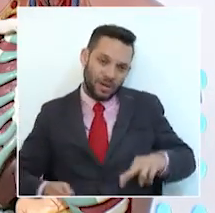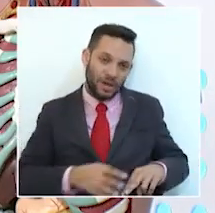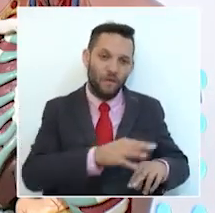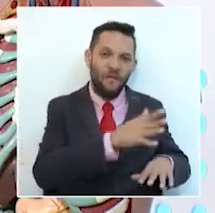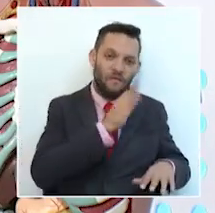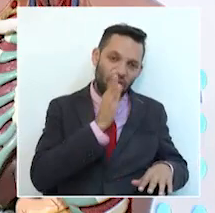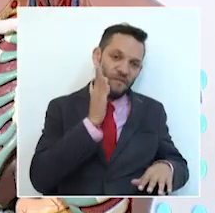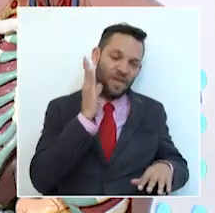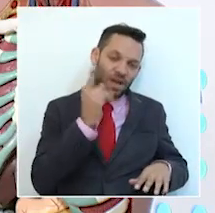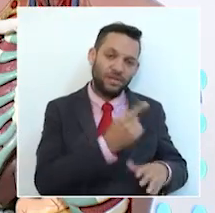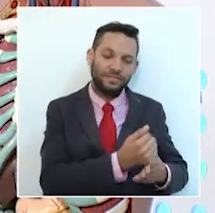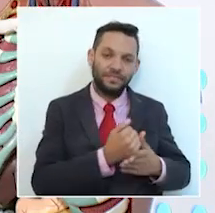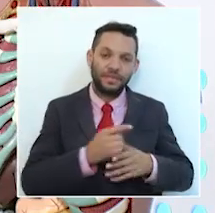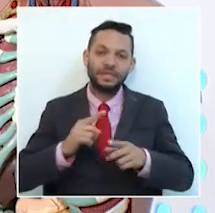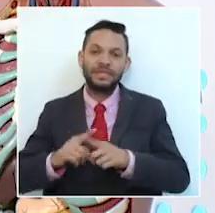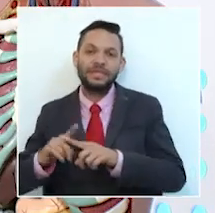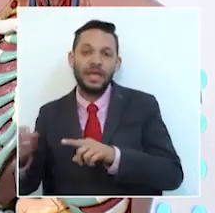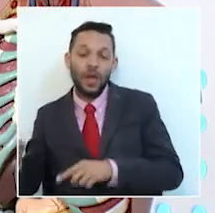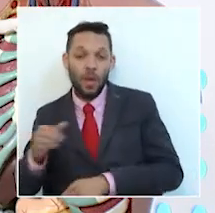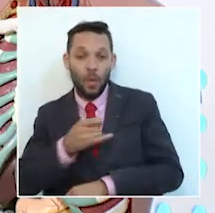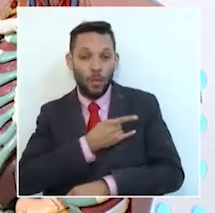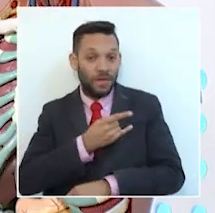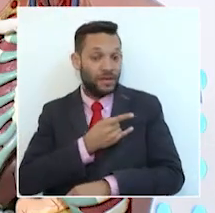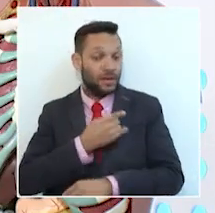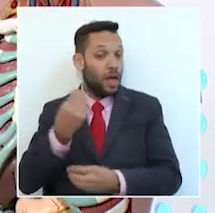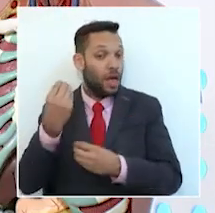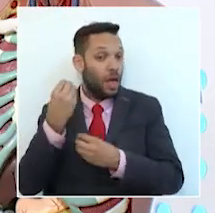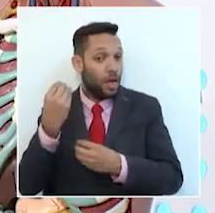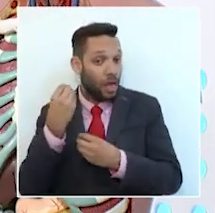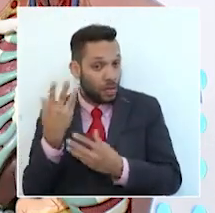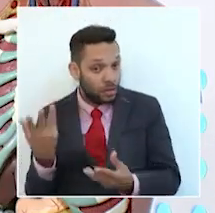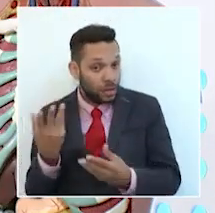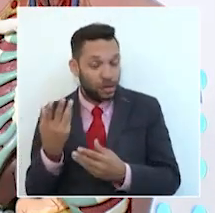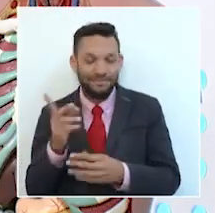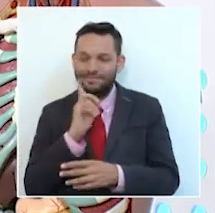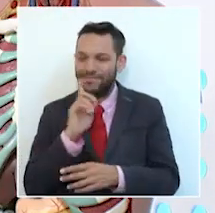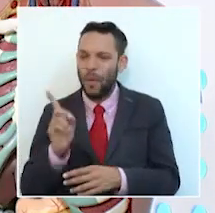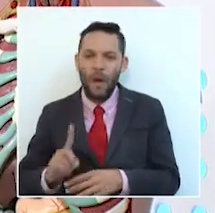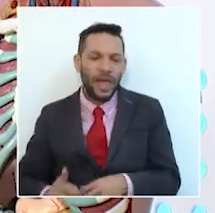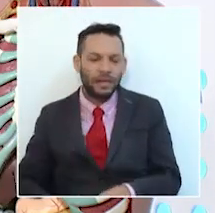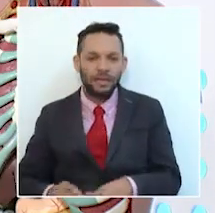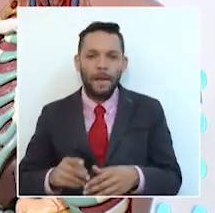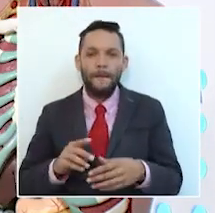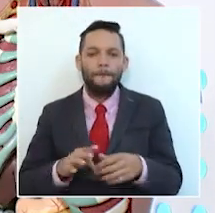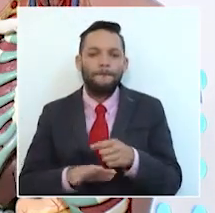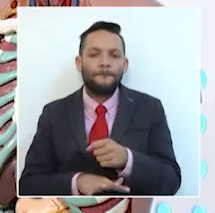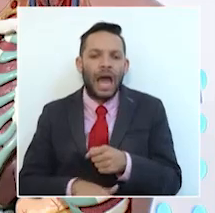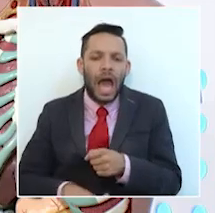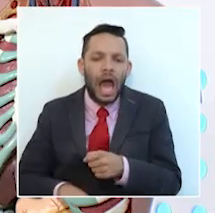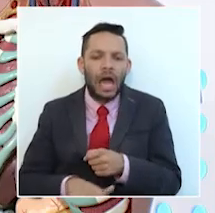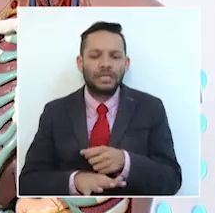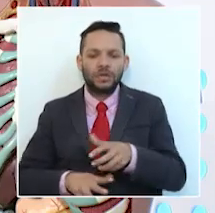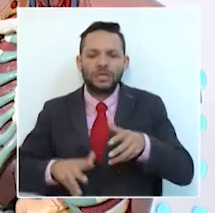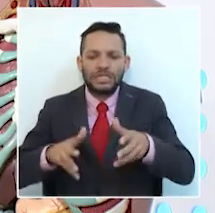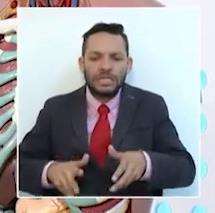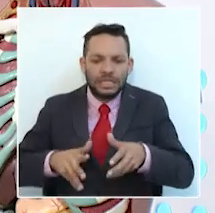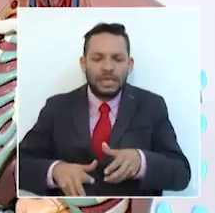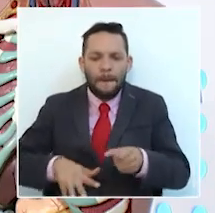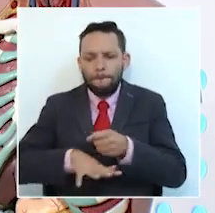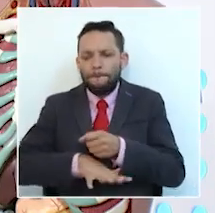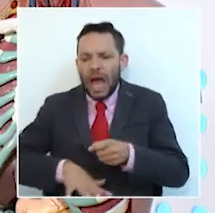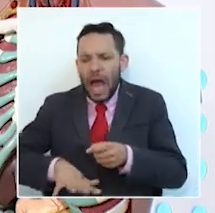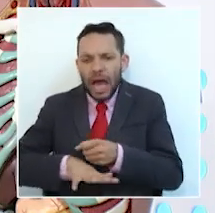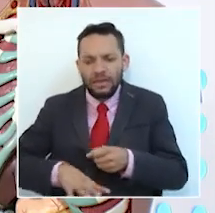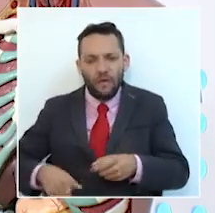enseñan nutrición no pues la costumbre se ha visto lo que tenga no hay más que hacerle lo suyo no tiene tratamiento